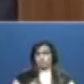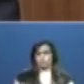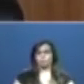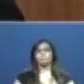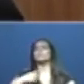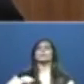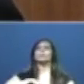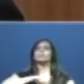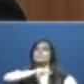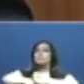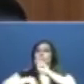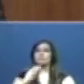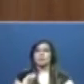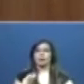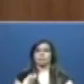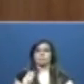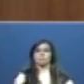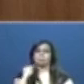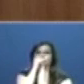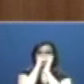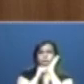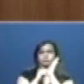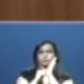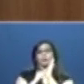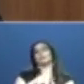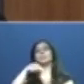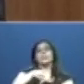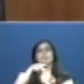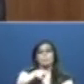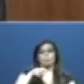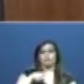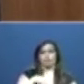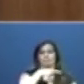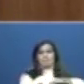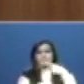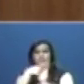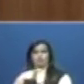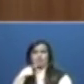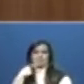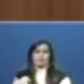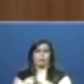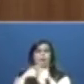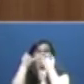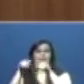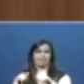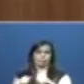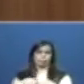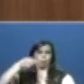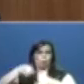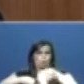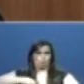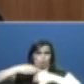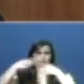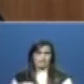modificado los tipos del impuesto de transmisiones y actos jurídicos documentados con criterios de progresividad y con